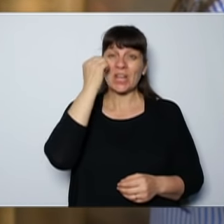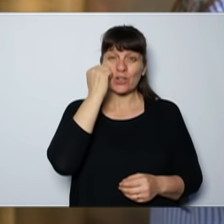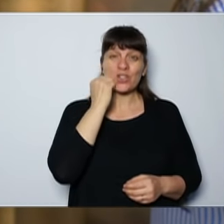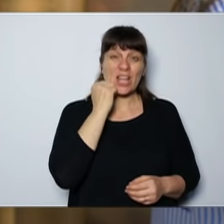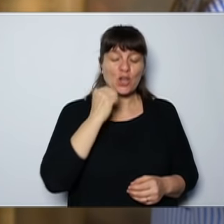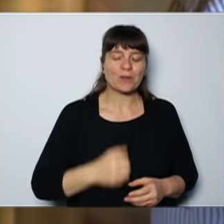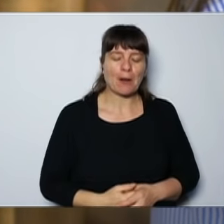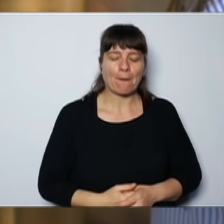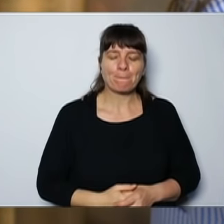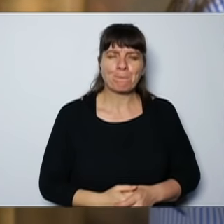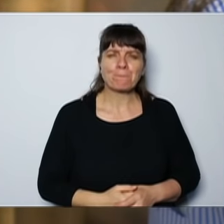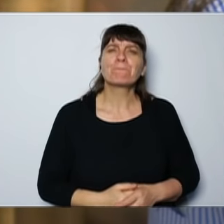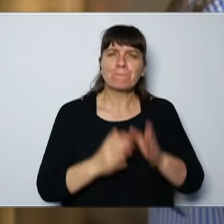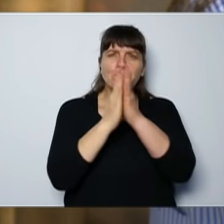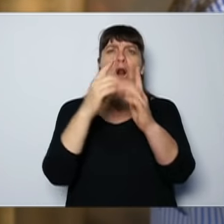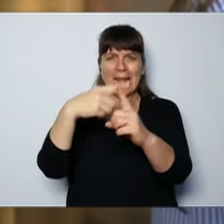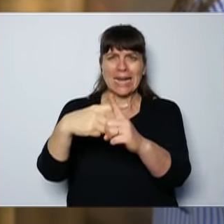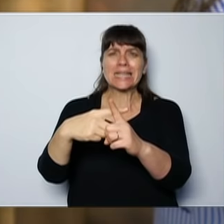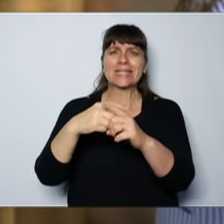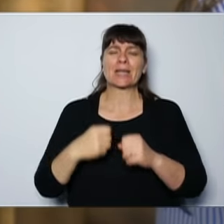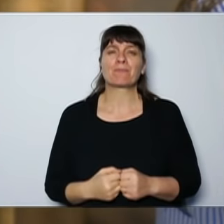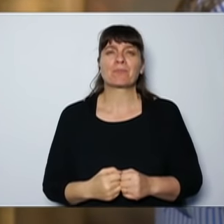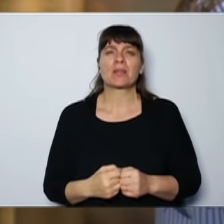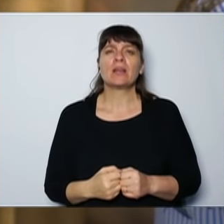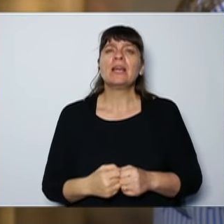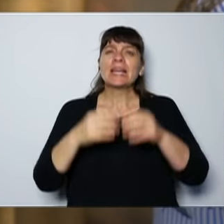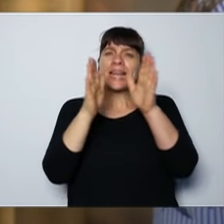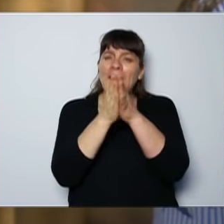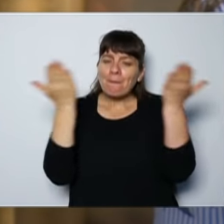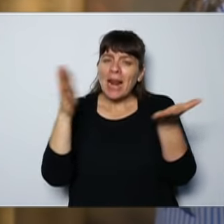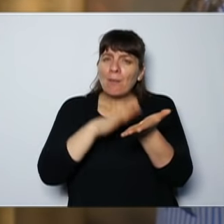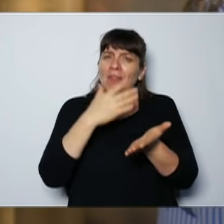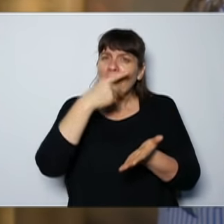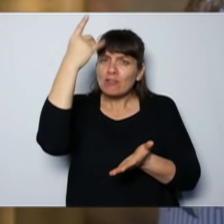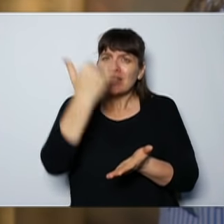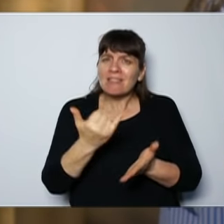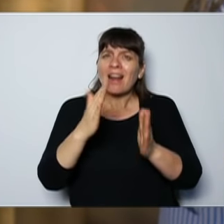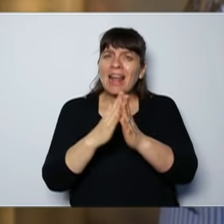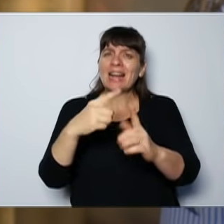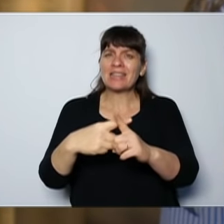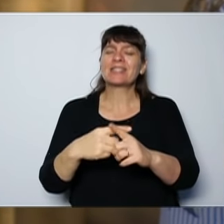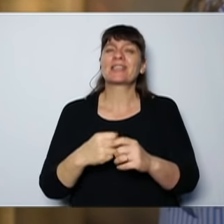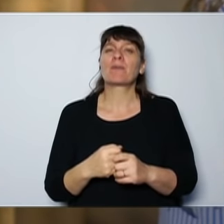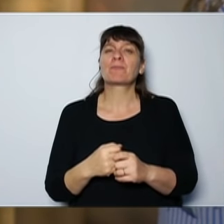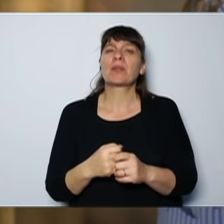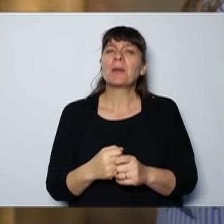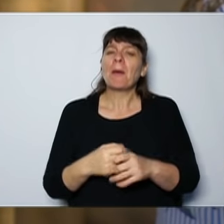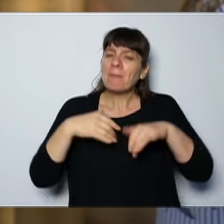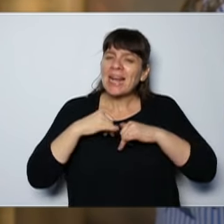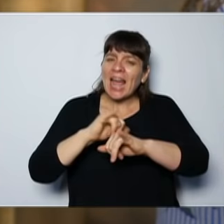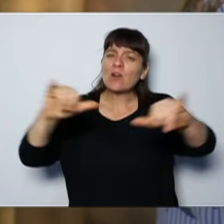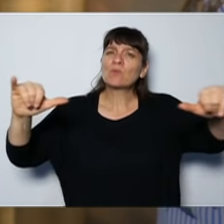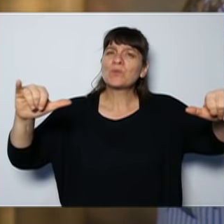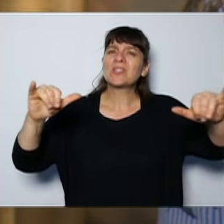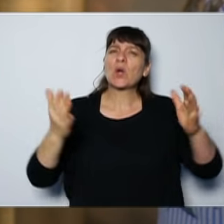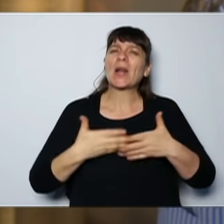Escúchanos, Señor. Por la Iglesia, depositaria de la palabra de Dios, para que siempre la anuncie